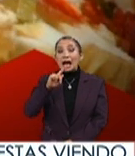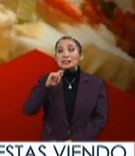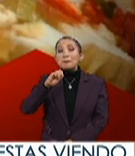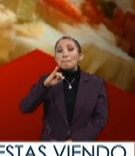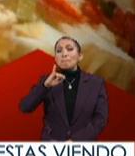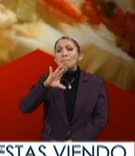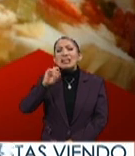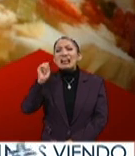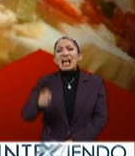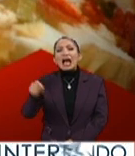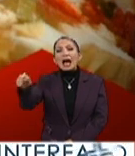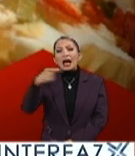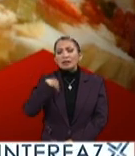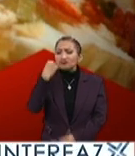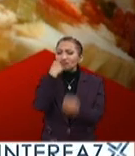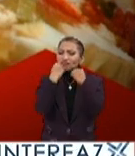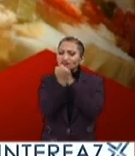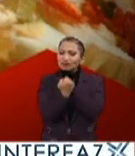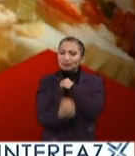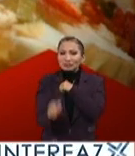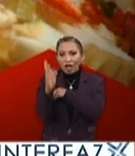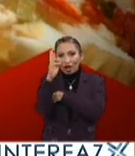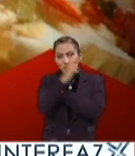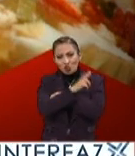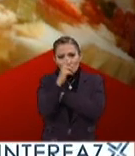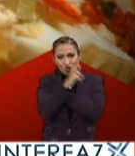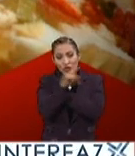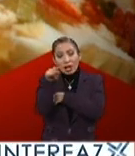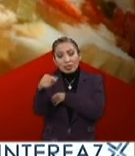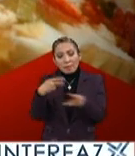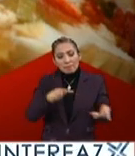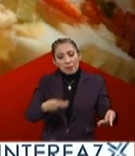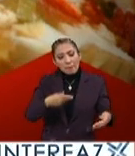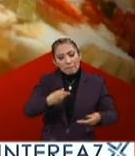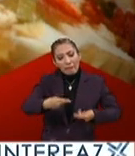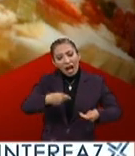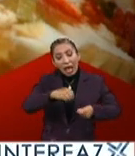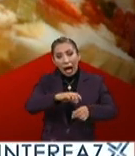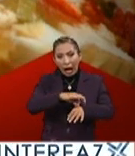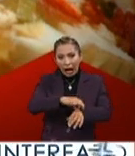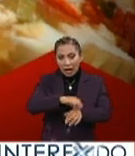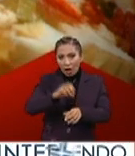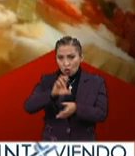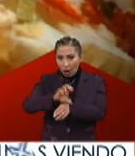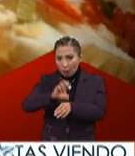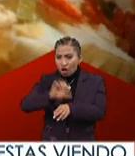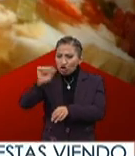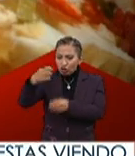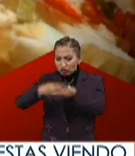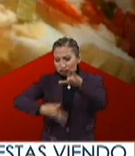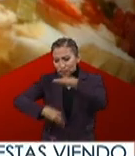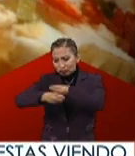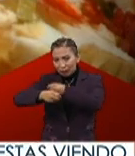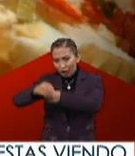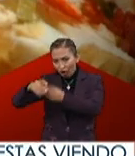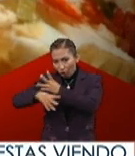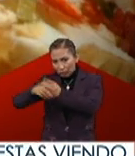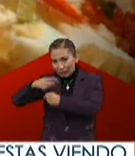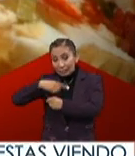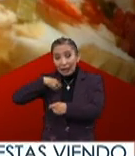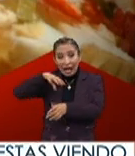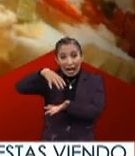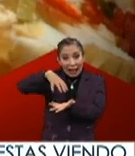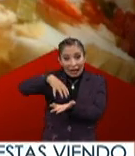Aspik es uno de los platillos más populares en Rusia. Se prepara a partir de carne, huevo y otros ingredientes dentro